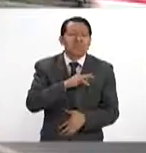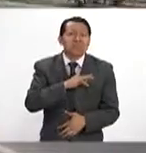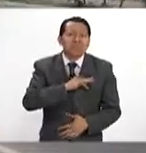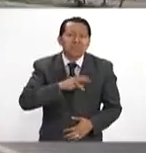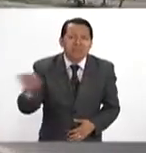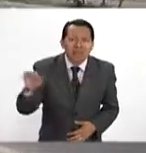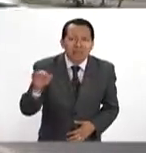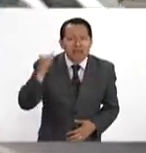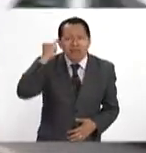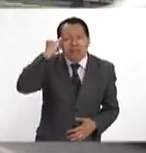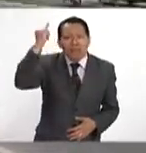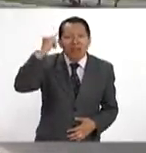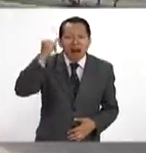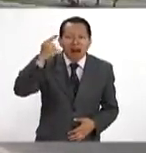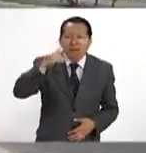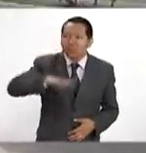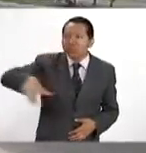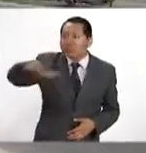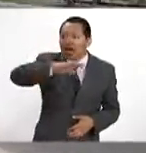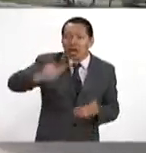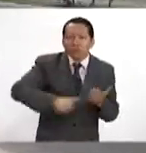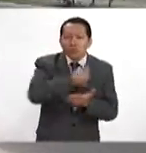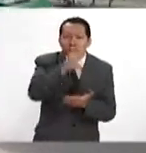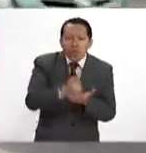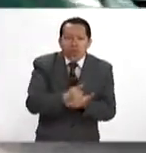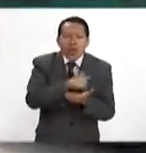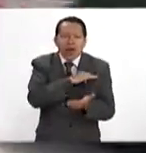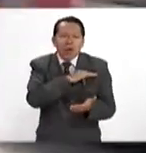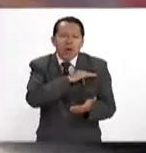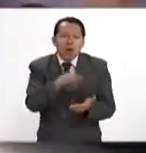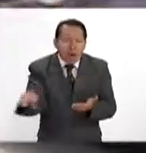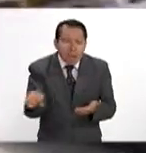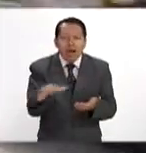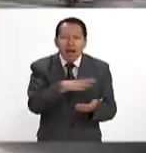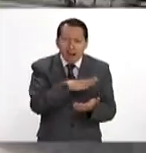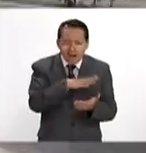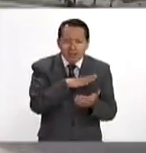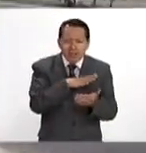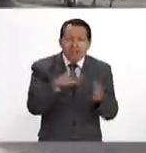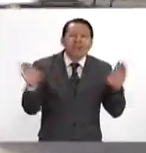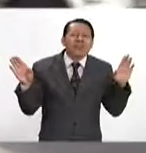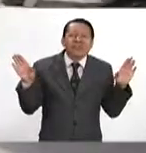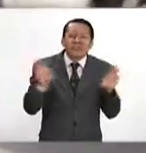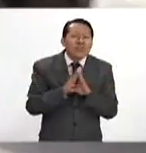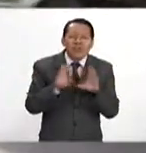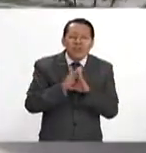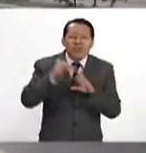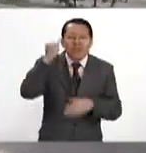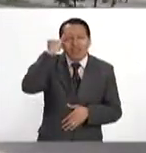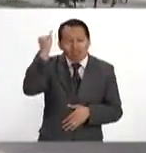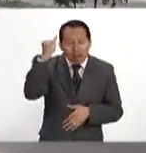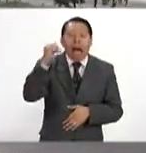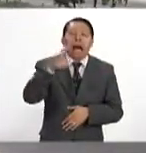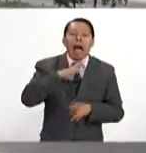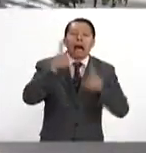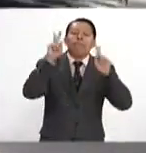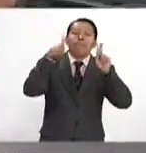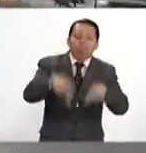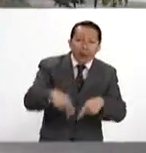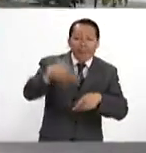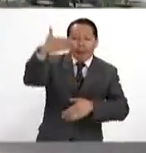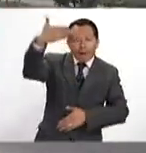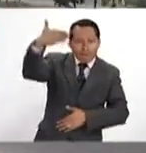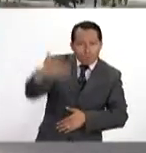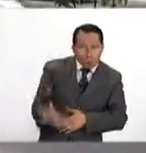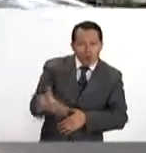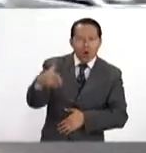utilizábamos la ciudad misma como soporte para recuperar estas áreas verdes, es decir, puentes, muros bajo